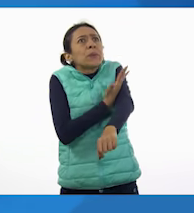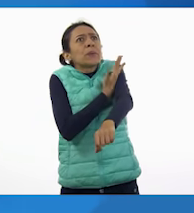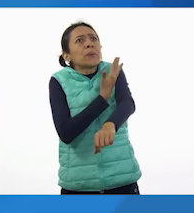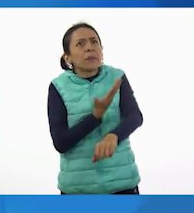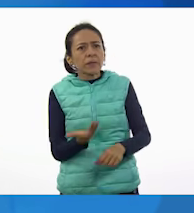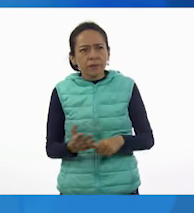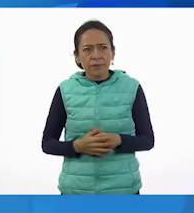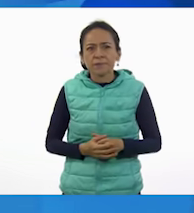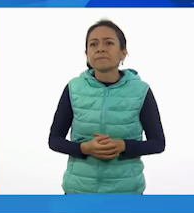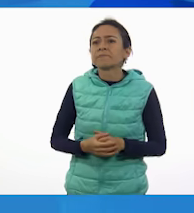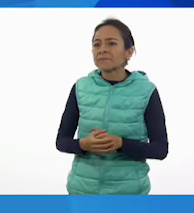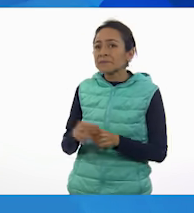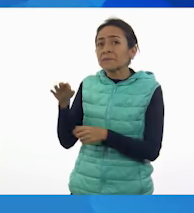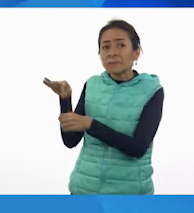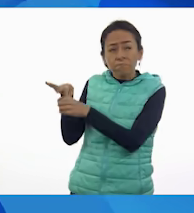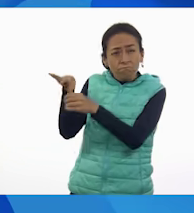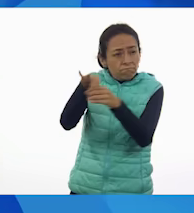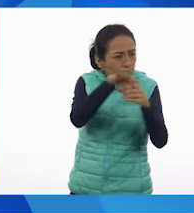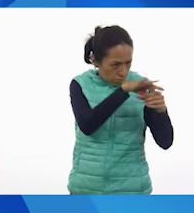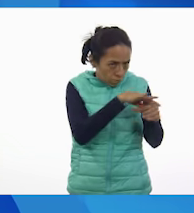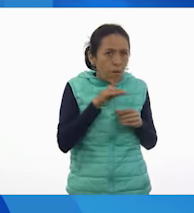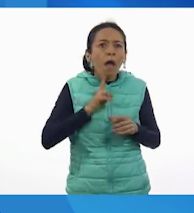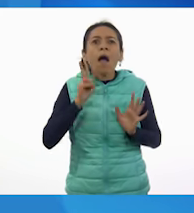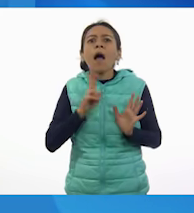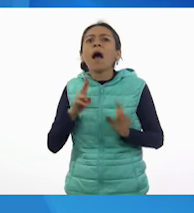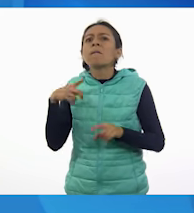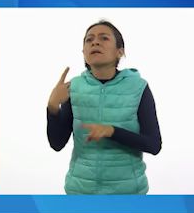Que alce la mano a quien quiera que Cristina sea bella.